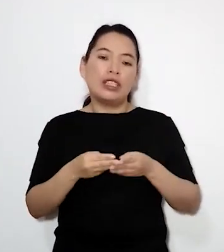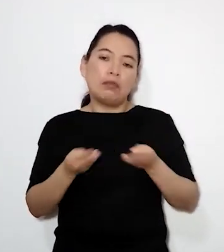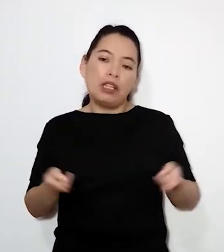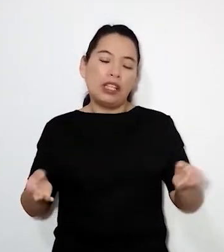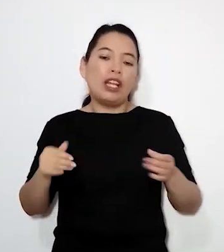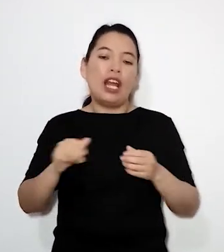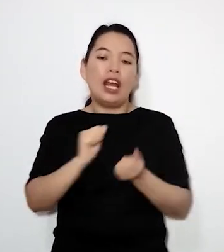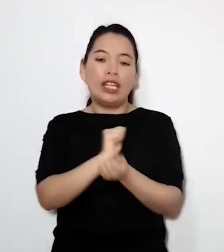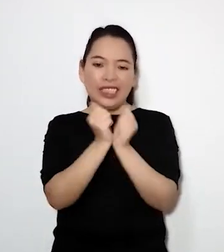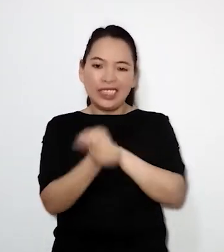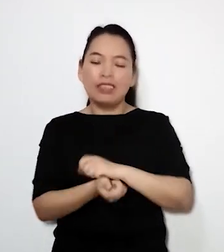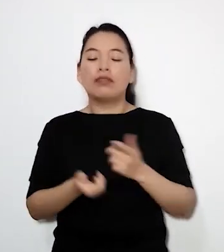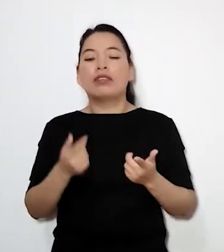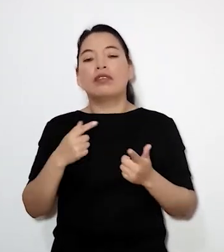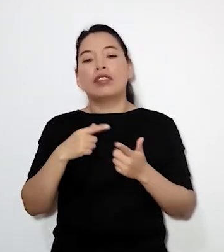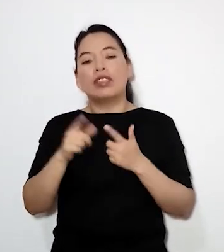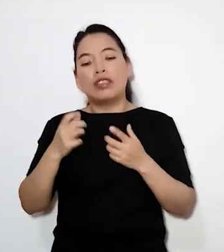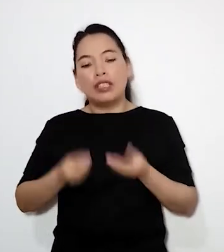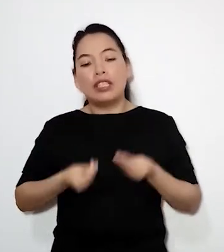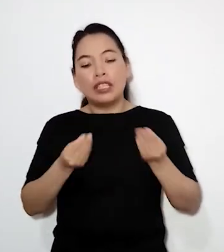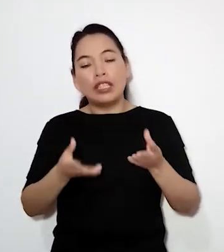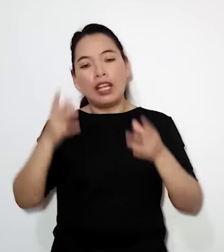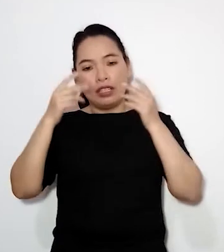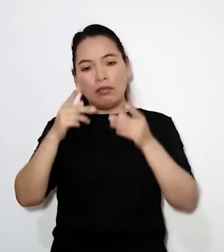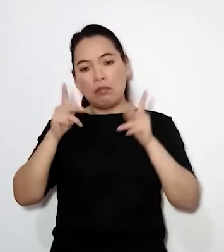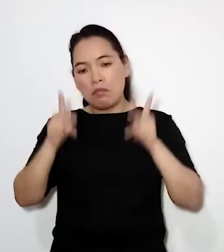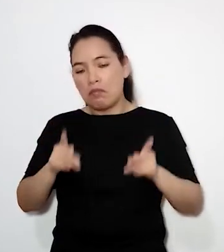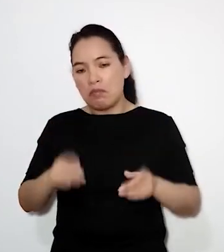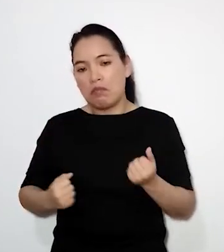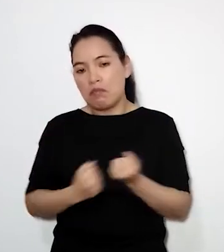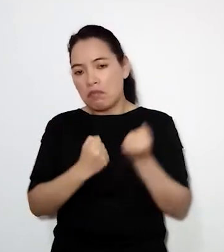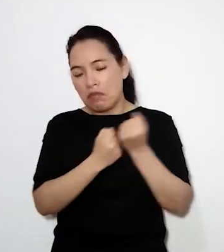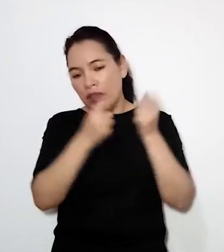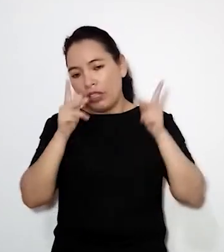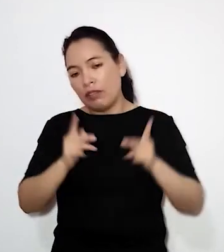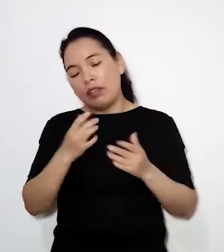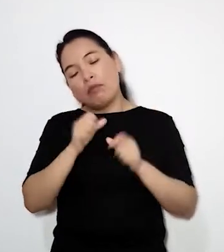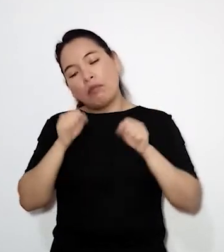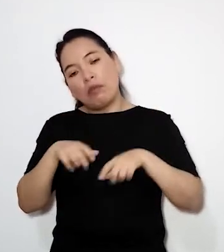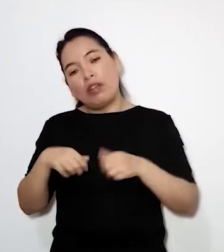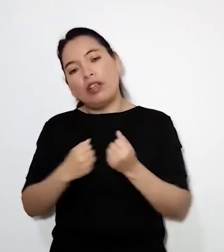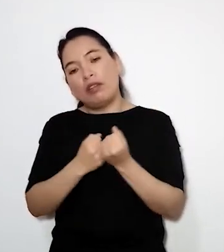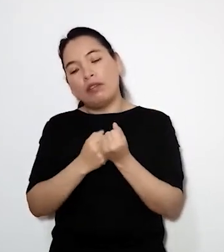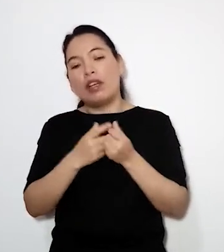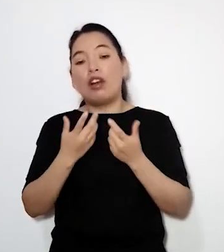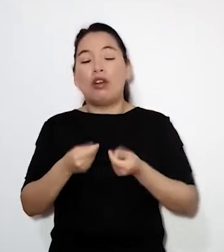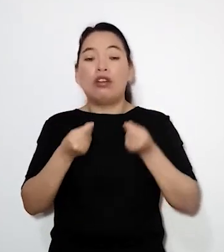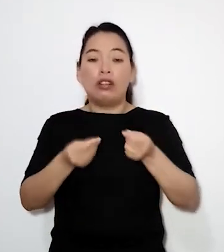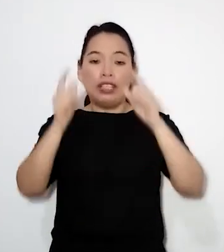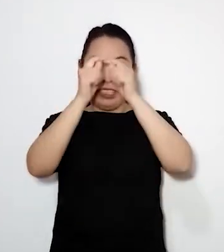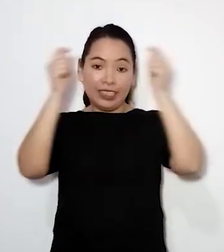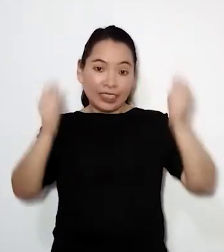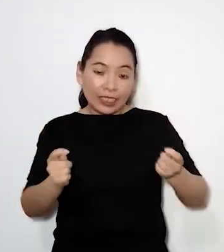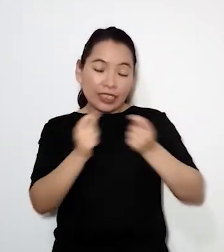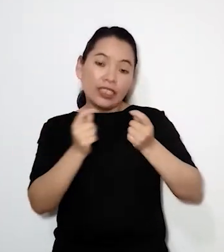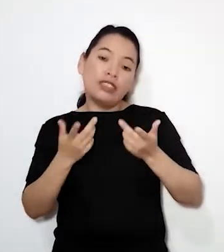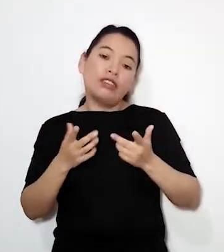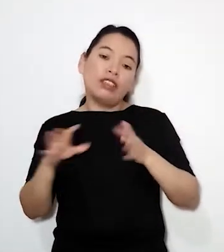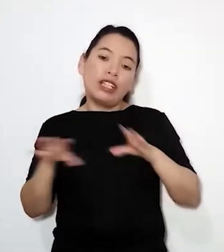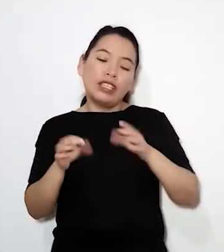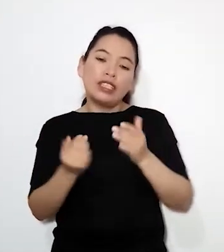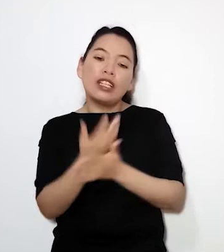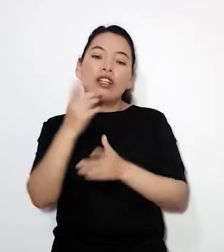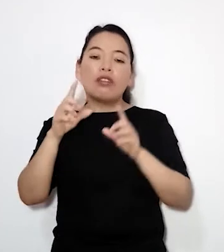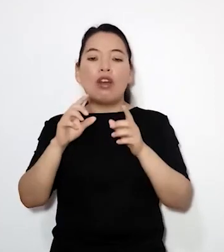la inclusión, a entregar títulos primarios y secundarios, a modificar normas y políticas públicas,